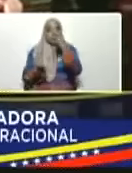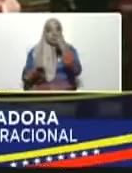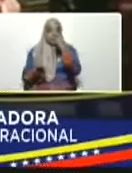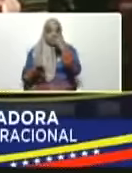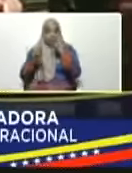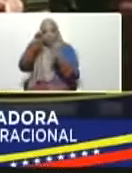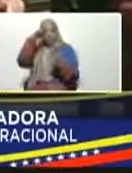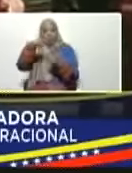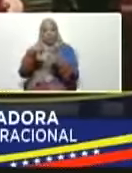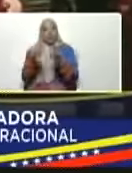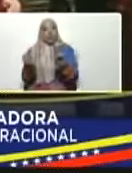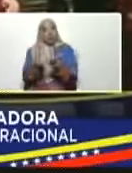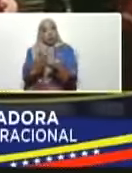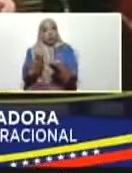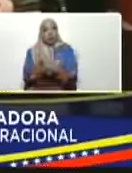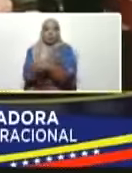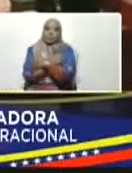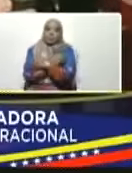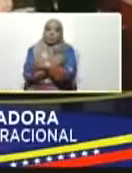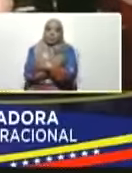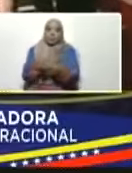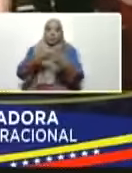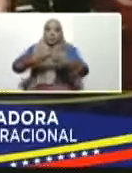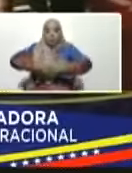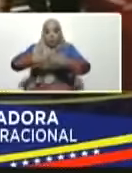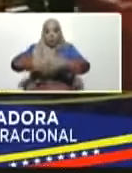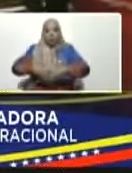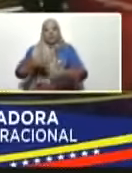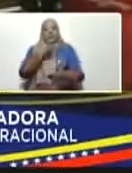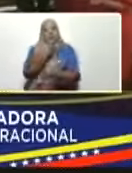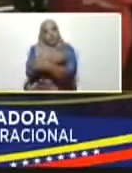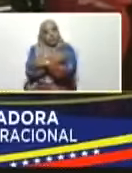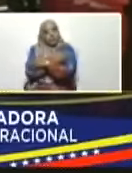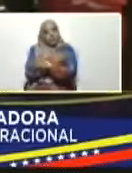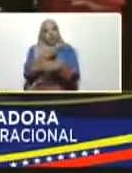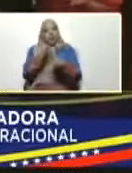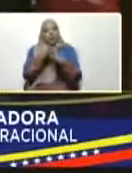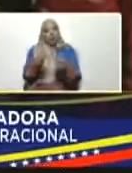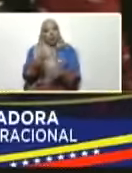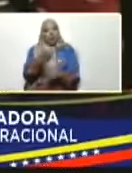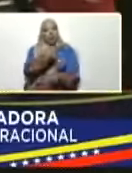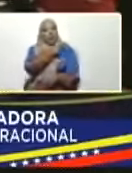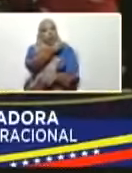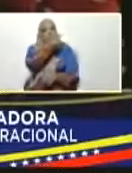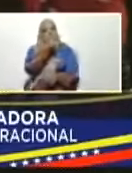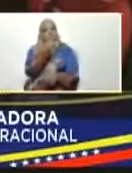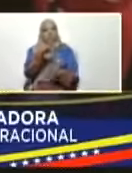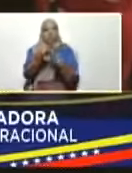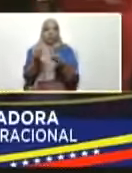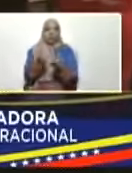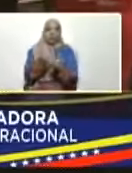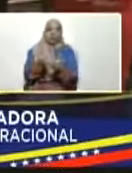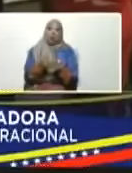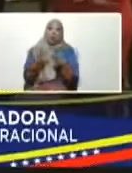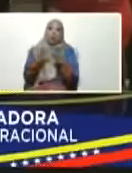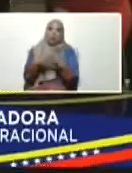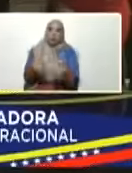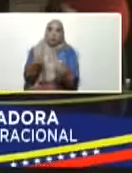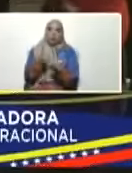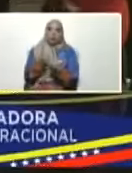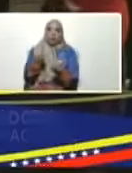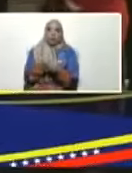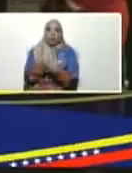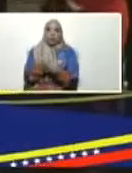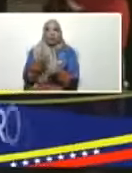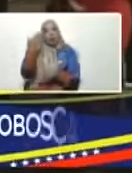grande, para el trabajo. Felicito a la empresa Chevron, Mariano, a todos sus directivos, a todos sus inversionistas,